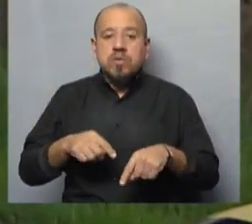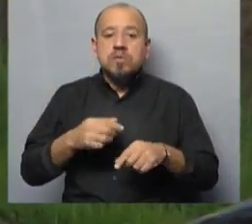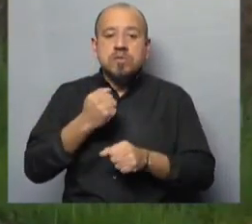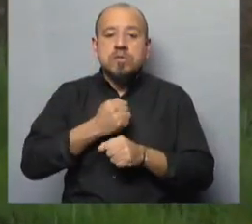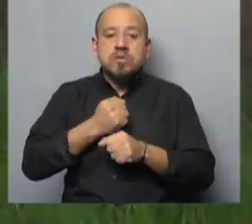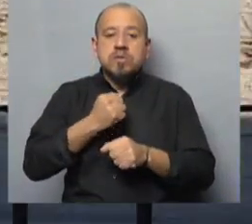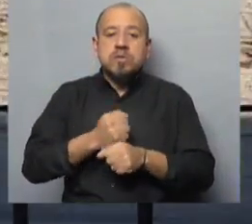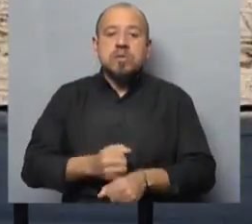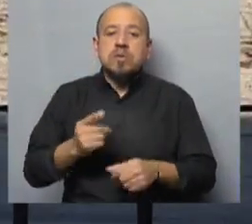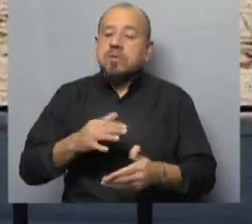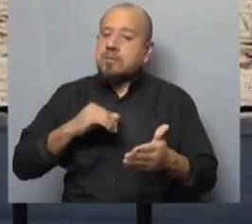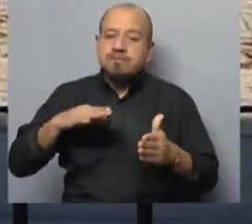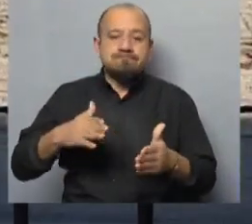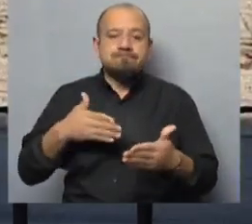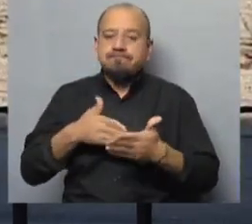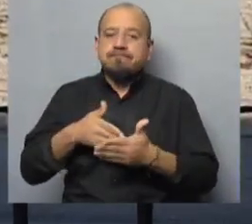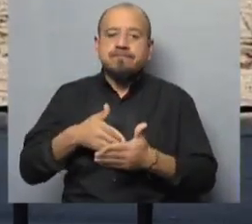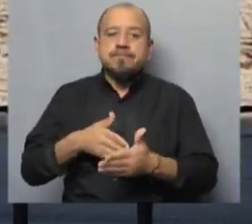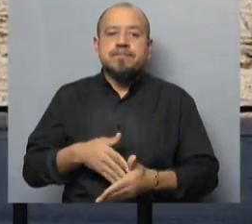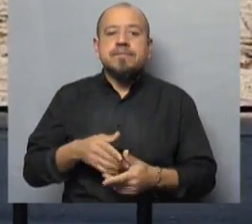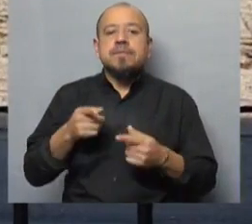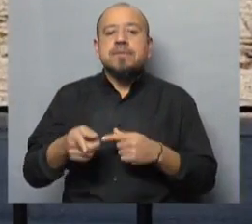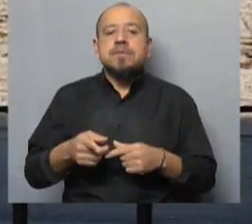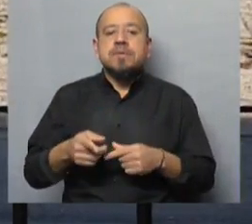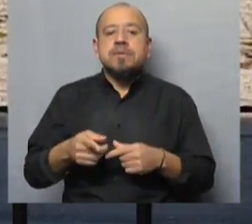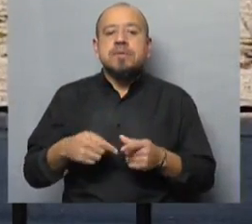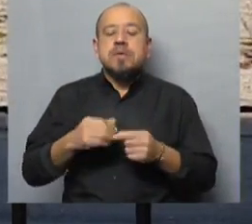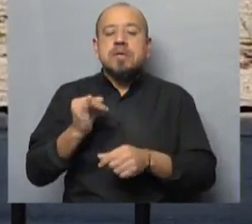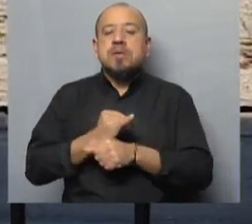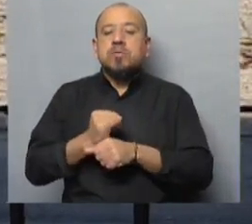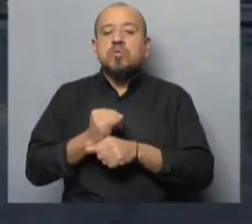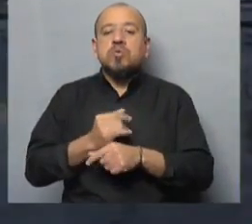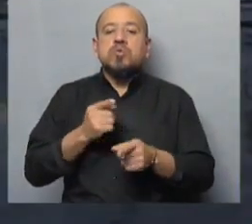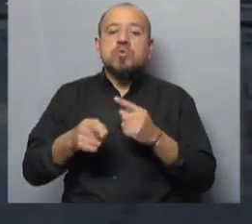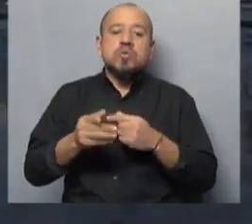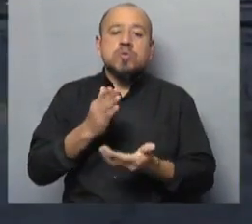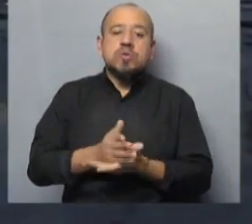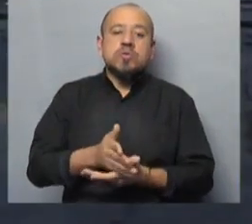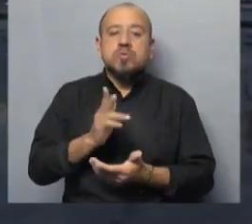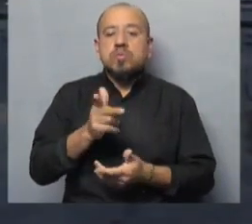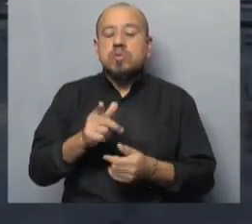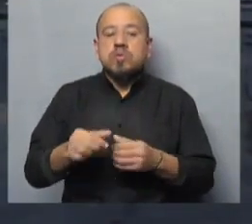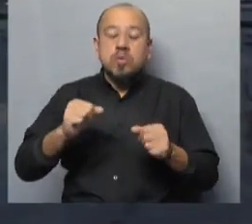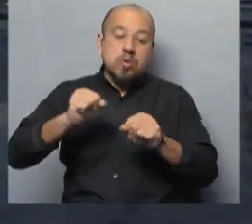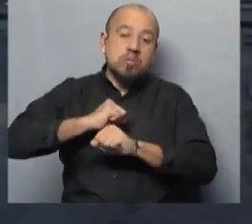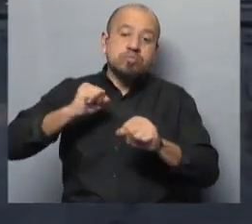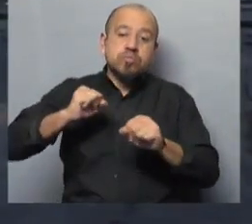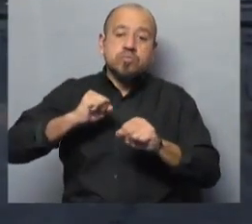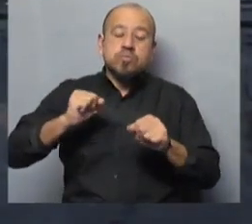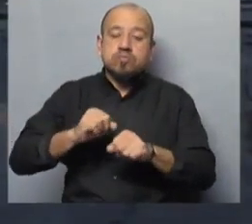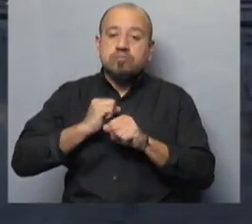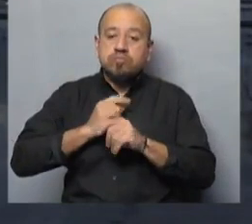trabajos están detenidos según fuentes de la institución la rotura del cable generó una explosión con una onda expansiva